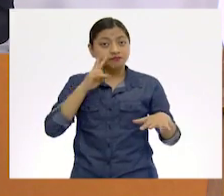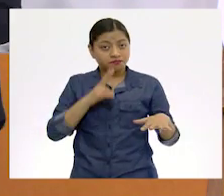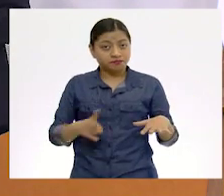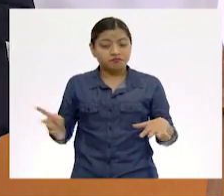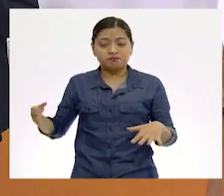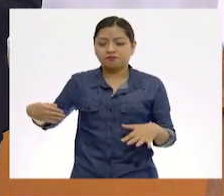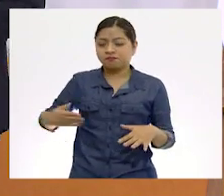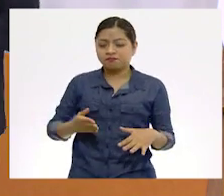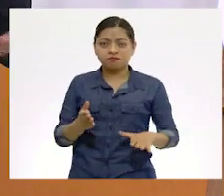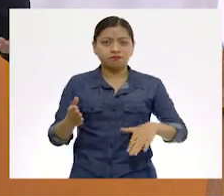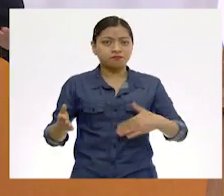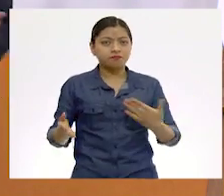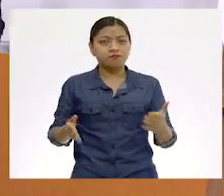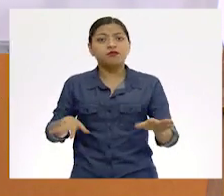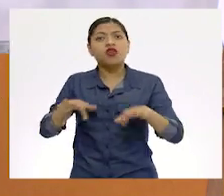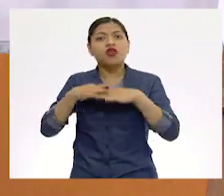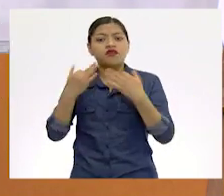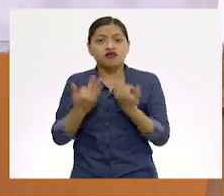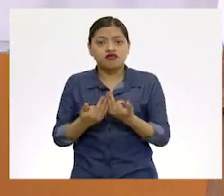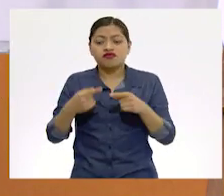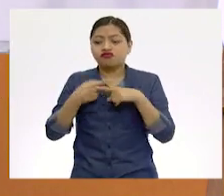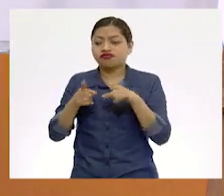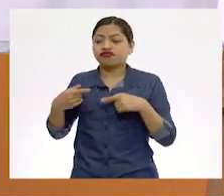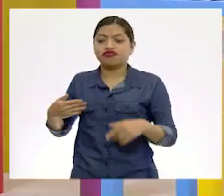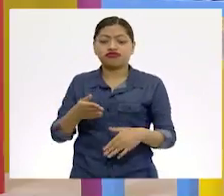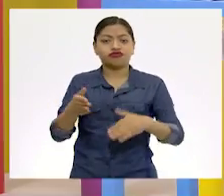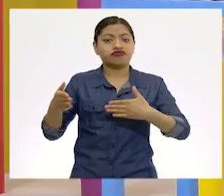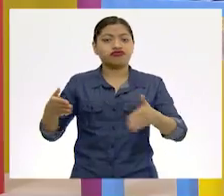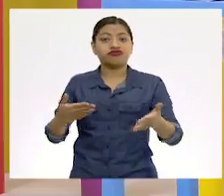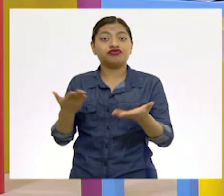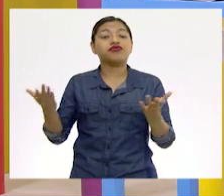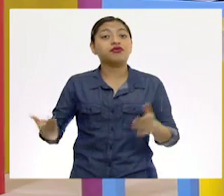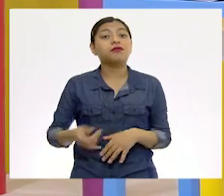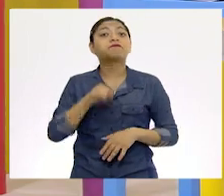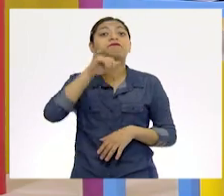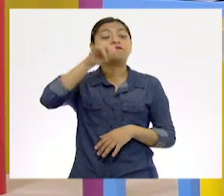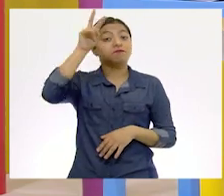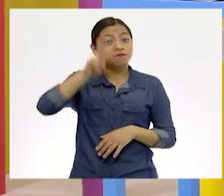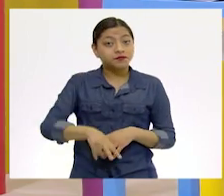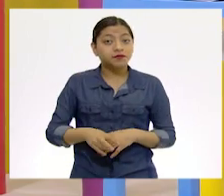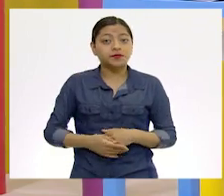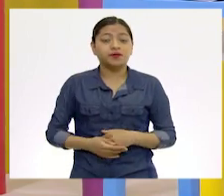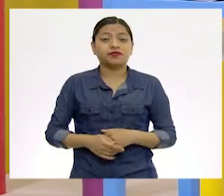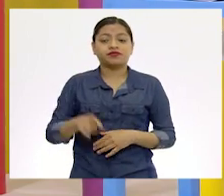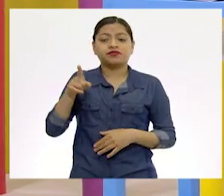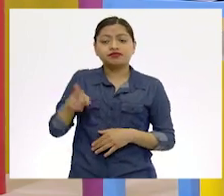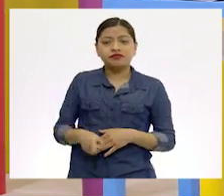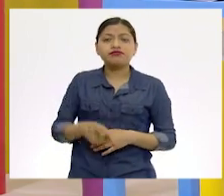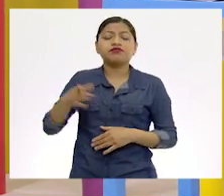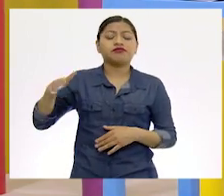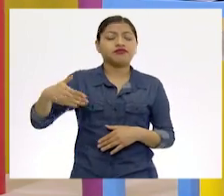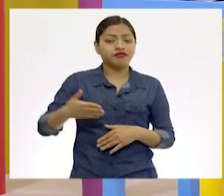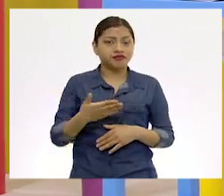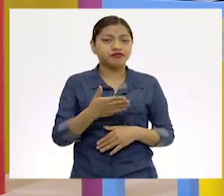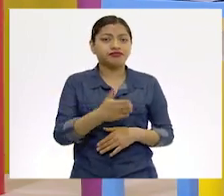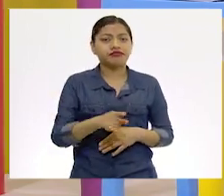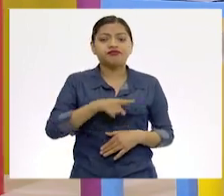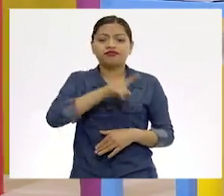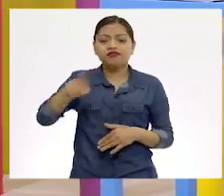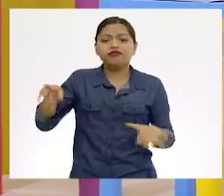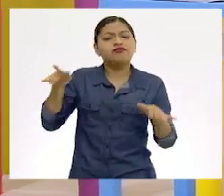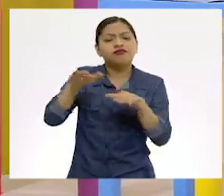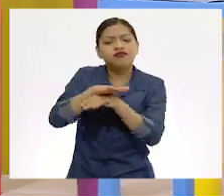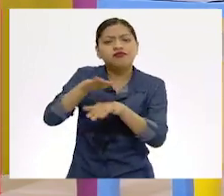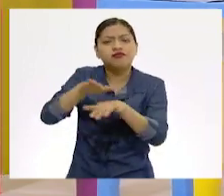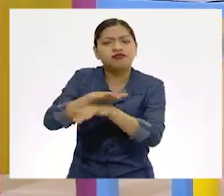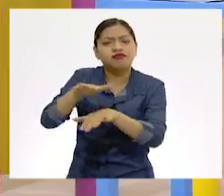diferentes desplazamientos de todos los habitantes del mar? Así es, los peces y los mamíferos acuáticos han evolucionado a lo